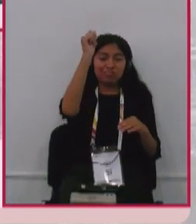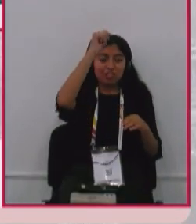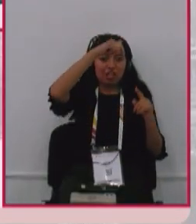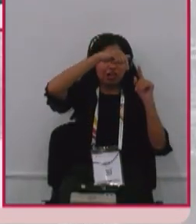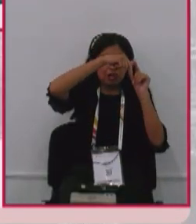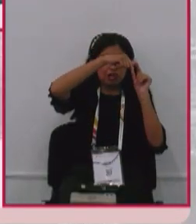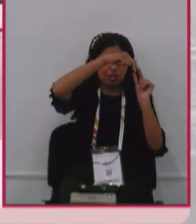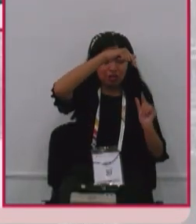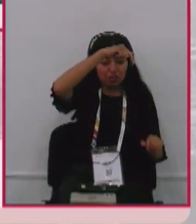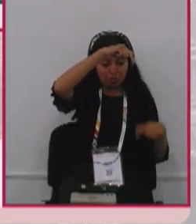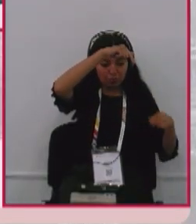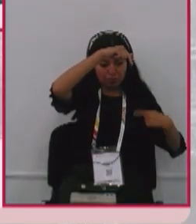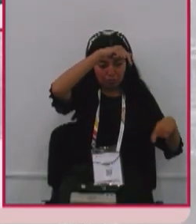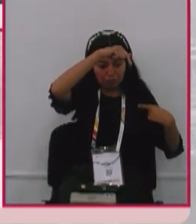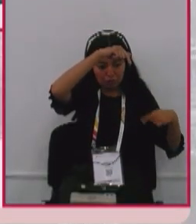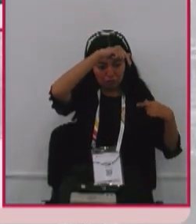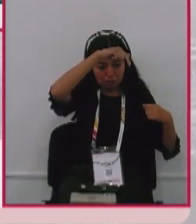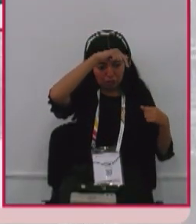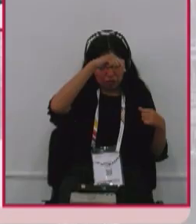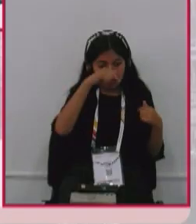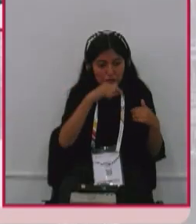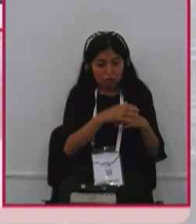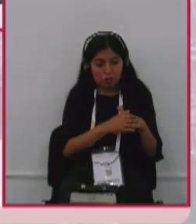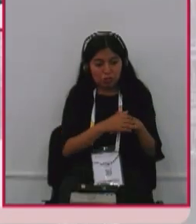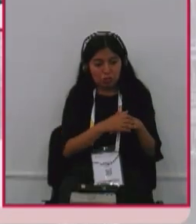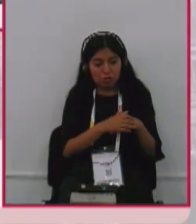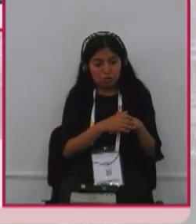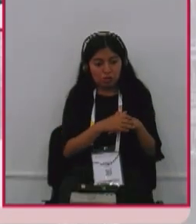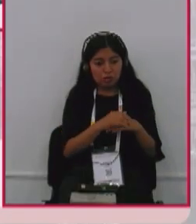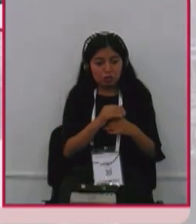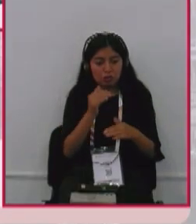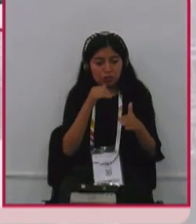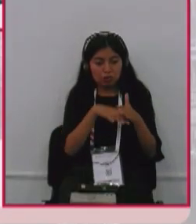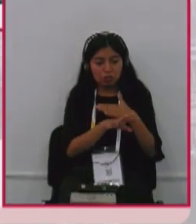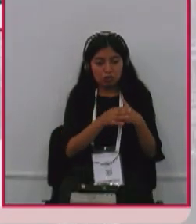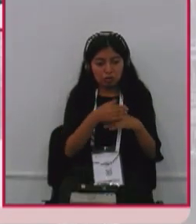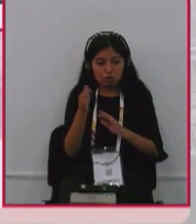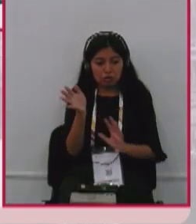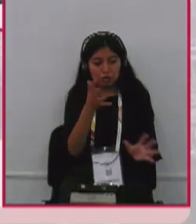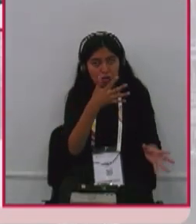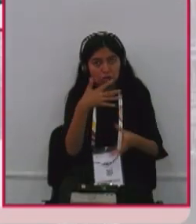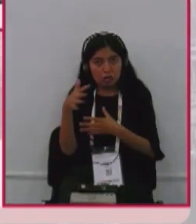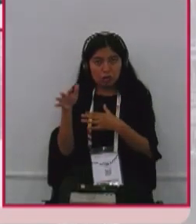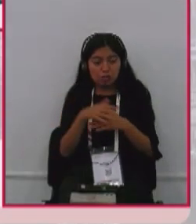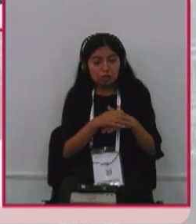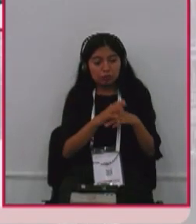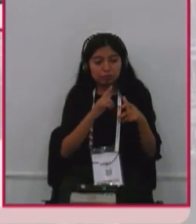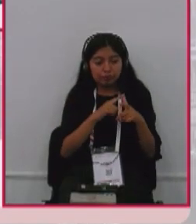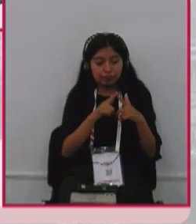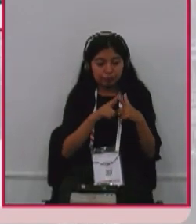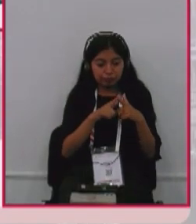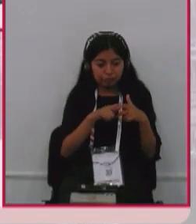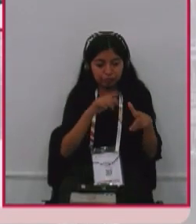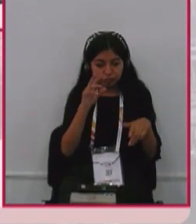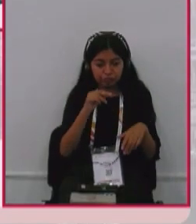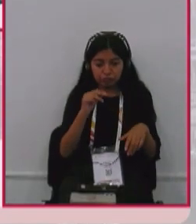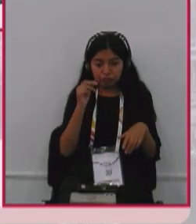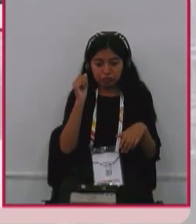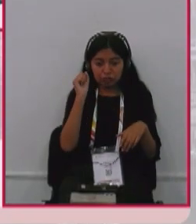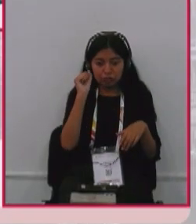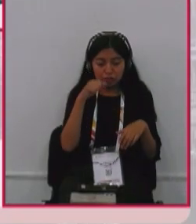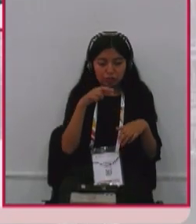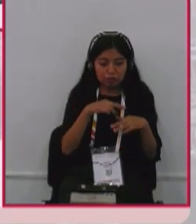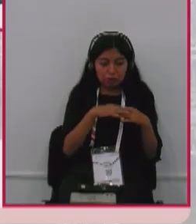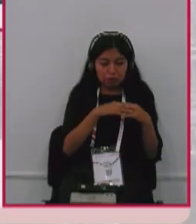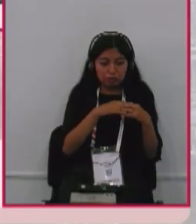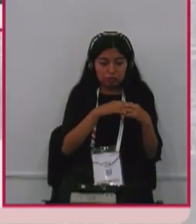efecto de alta velocidad genera el ingreso autoaspirante de aire. Entonces, no requiere de compresores